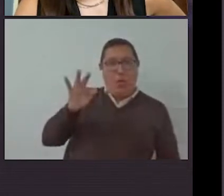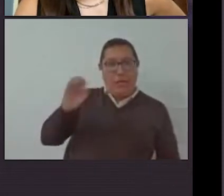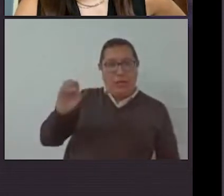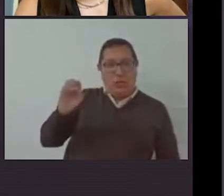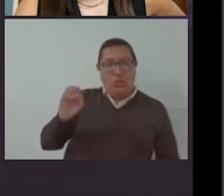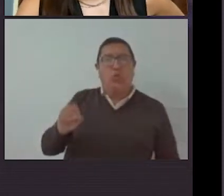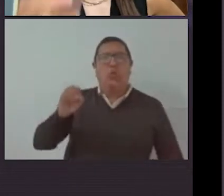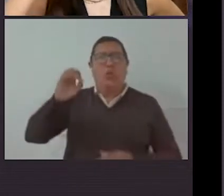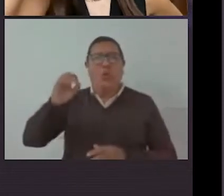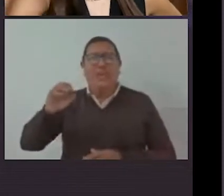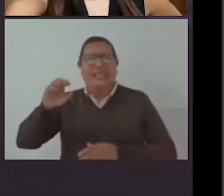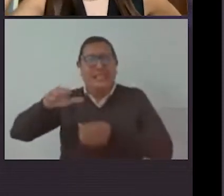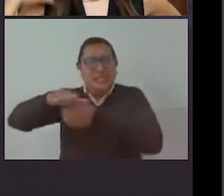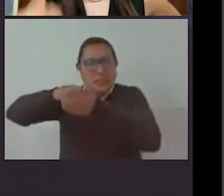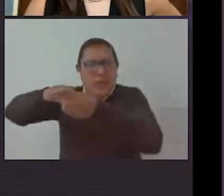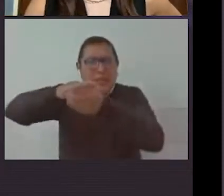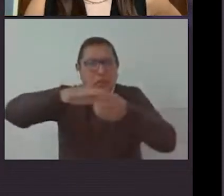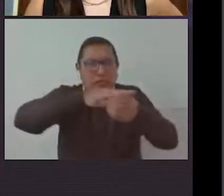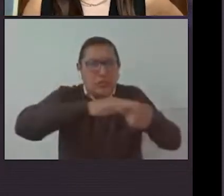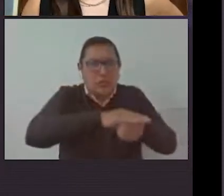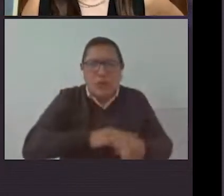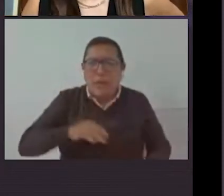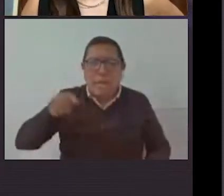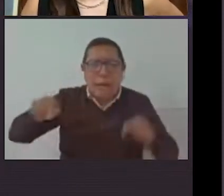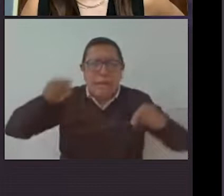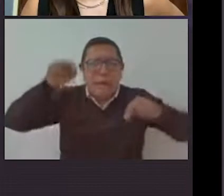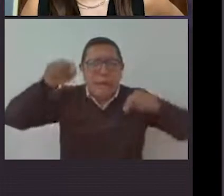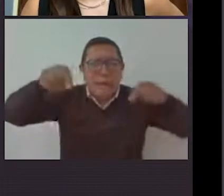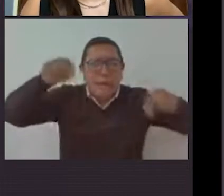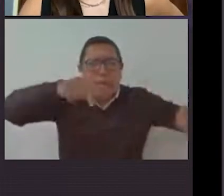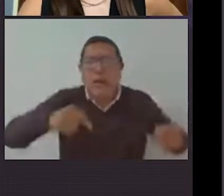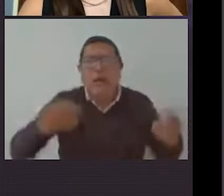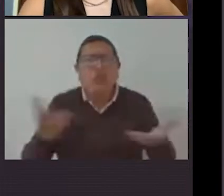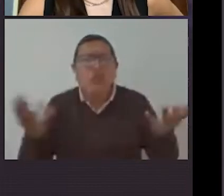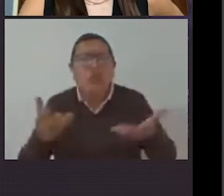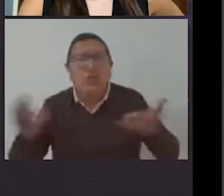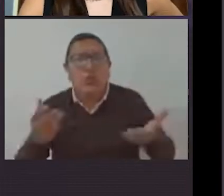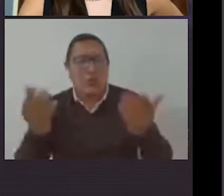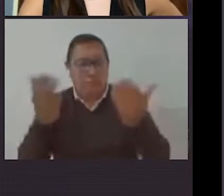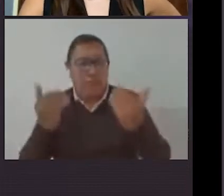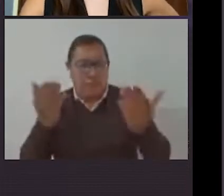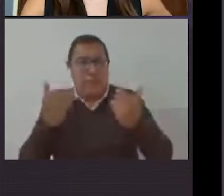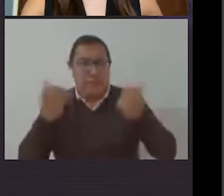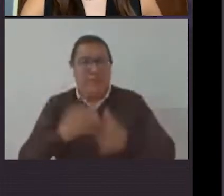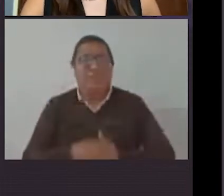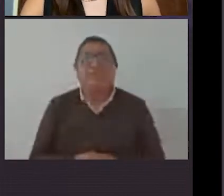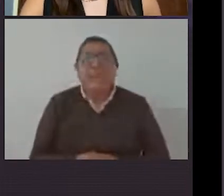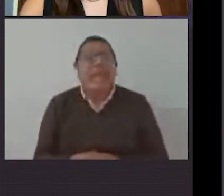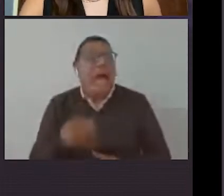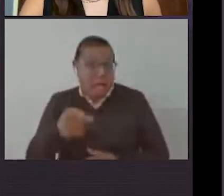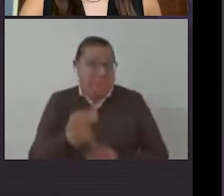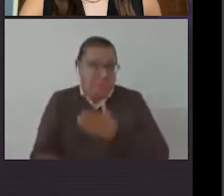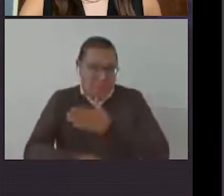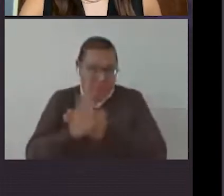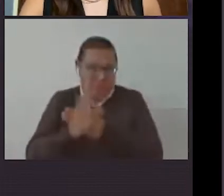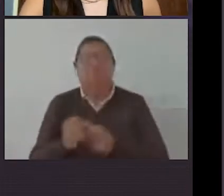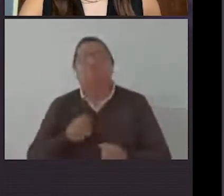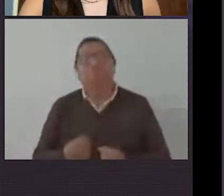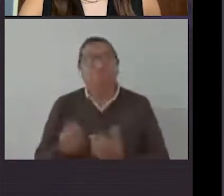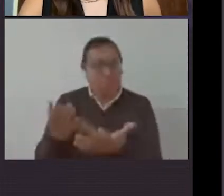conectan? Díganos en el chat de dónde se conectan para ver desde dónde estamos aquí. Y mientras ahora sí, les voy